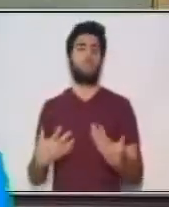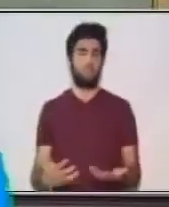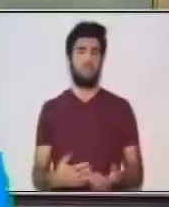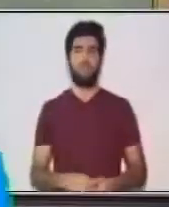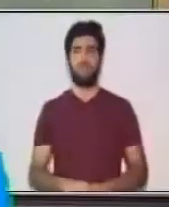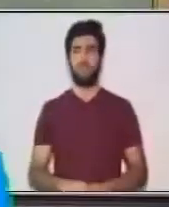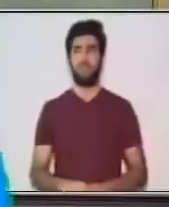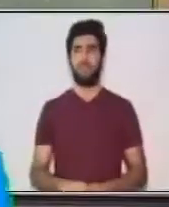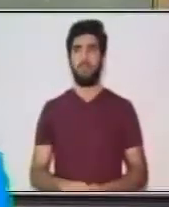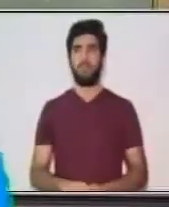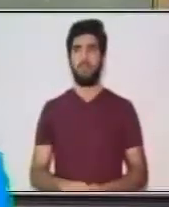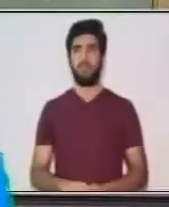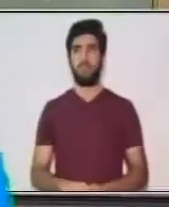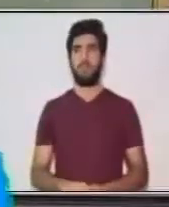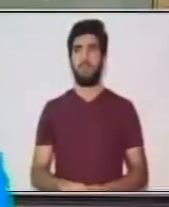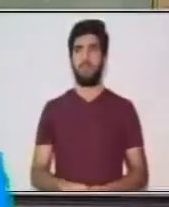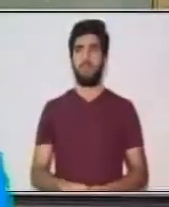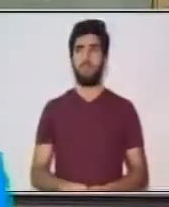acá?